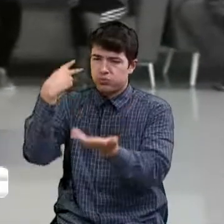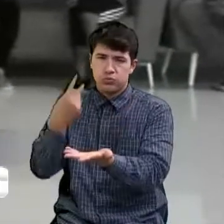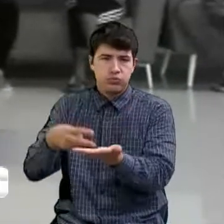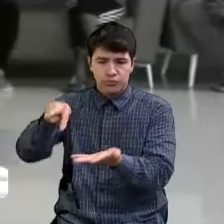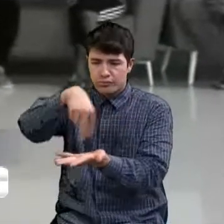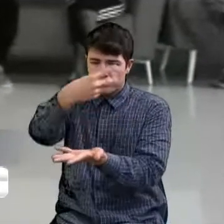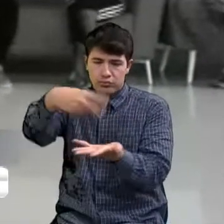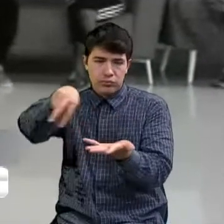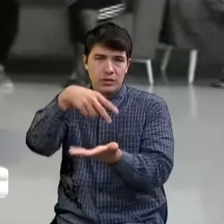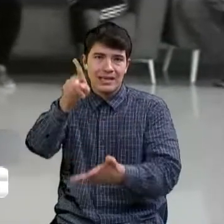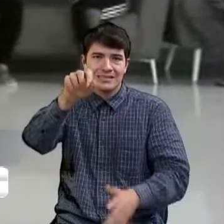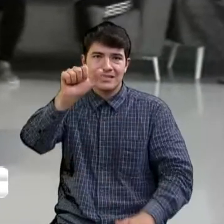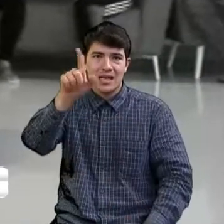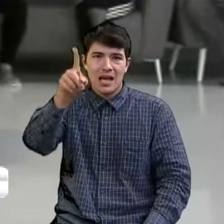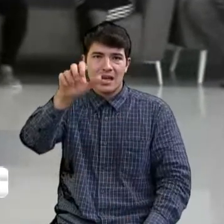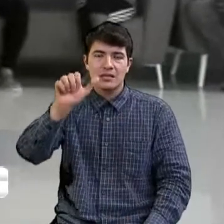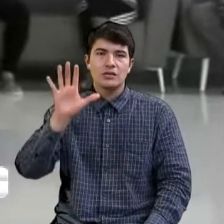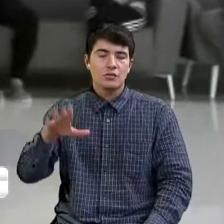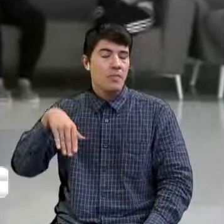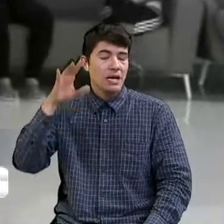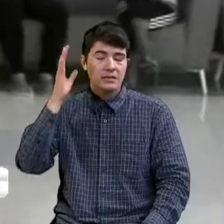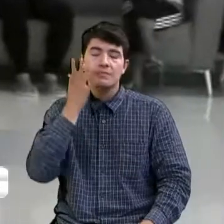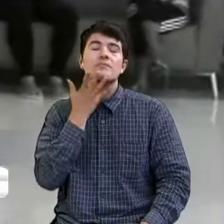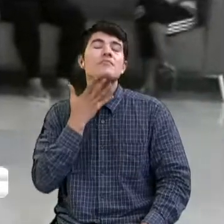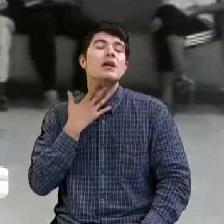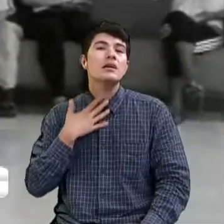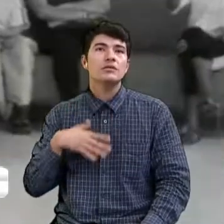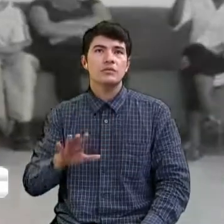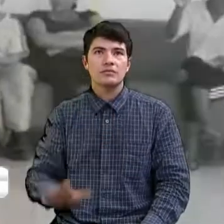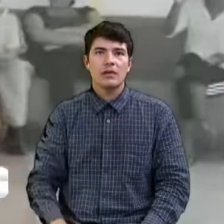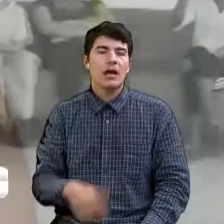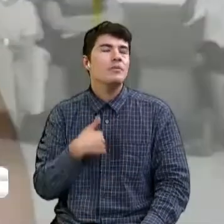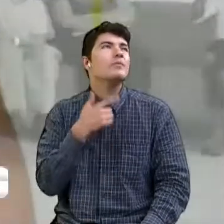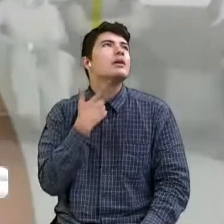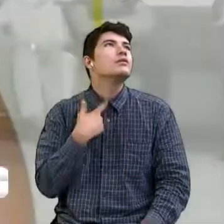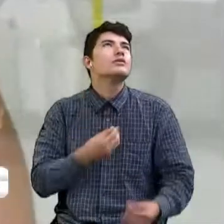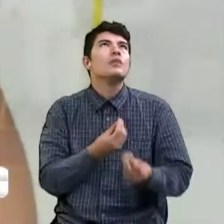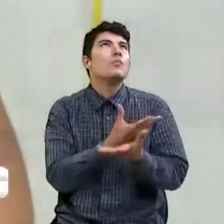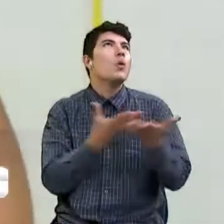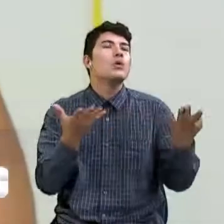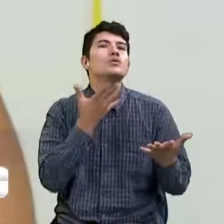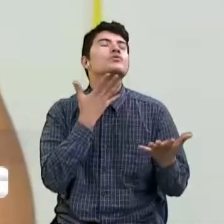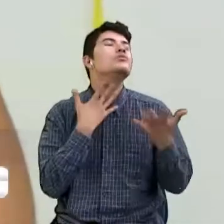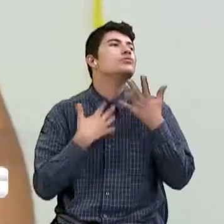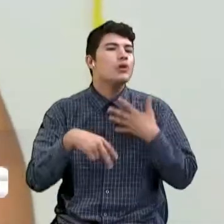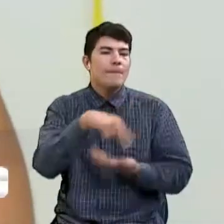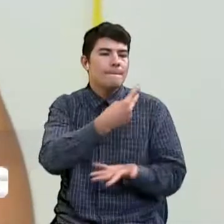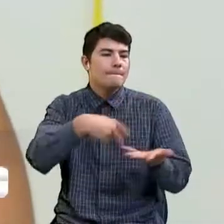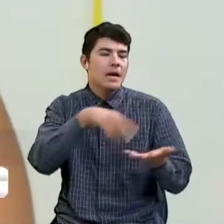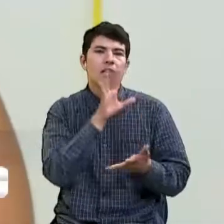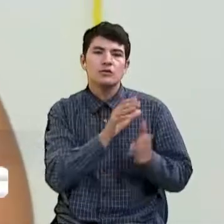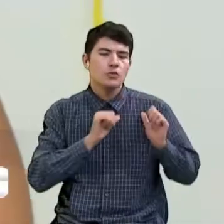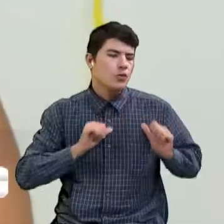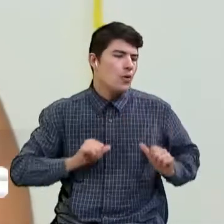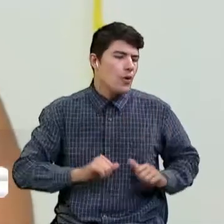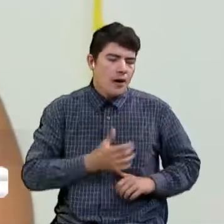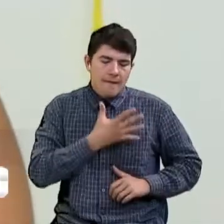salsa acrobática, su mayor pasión. Esa pasión me nace del corazón.